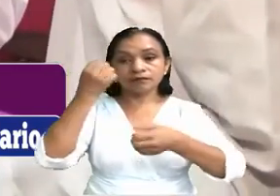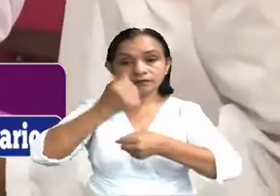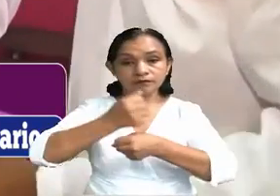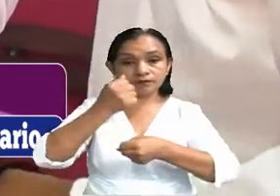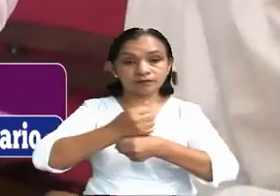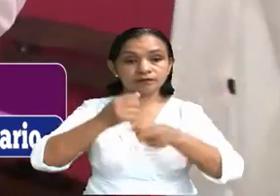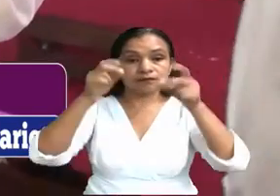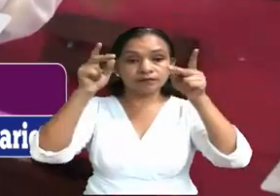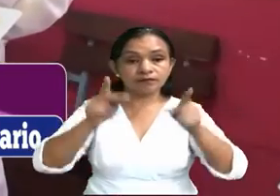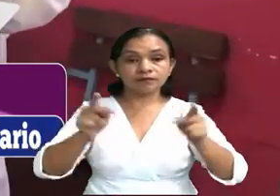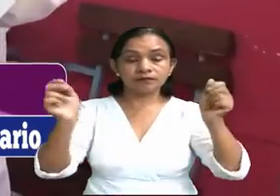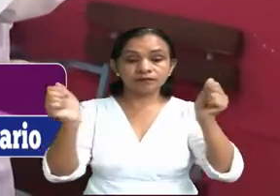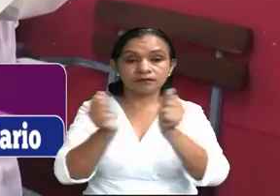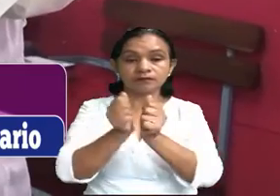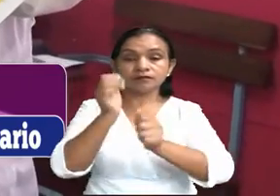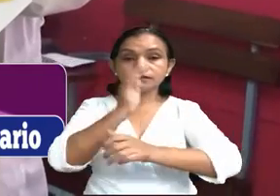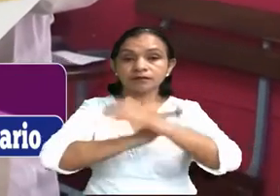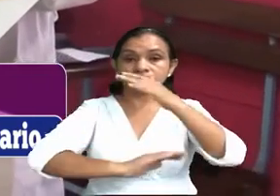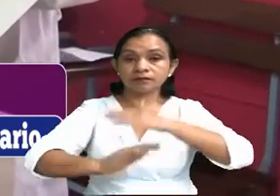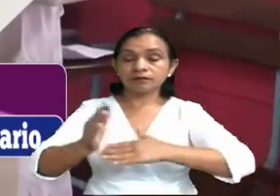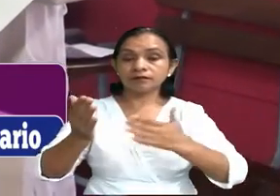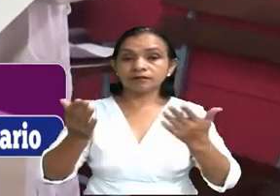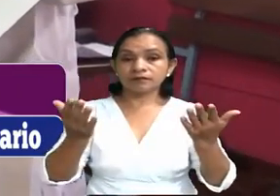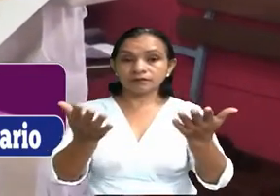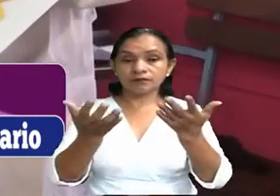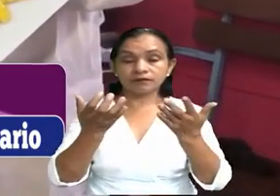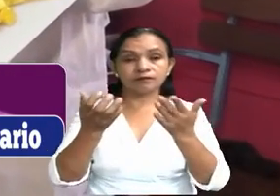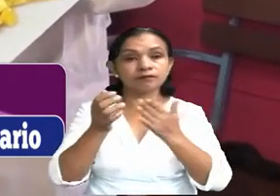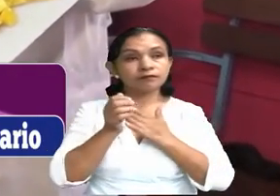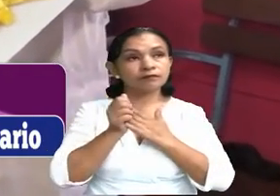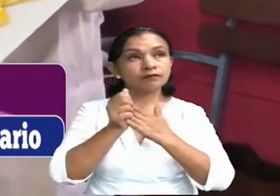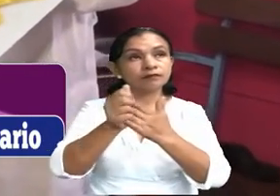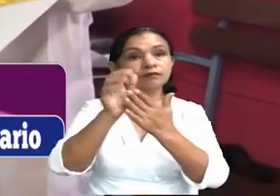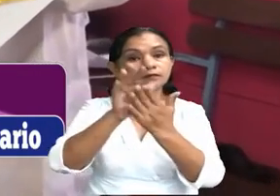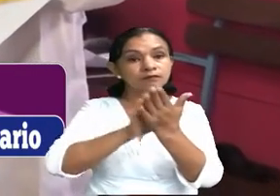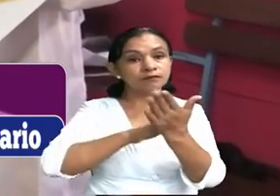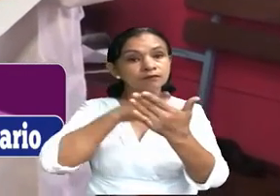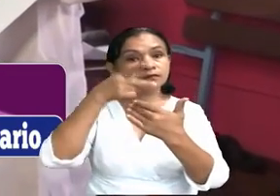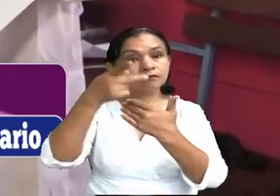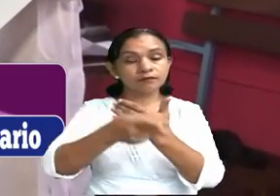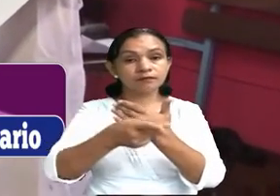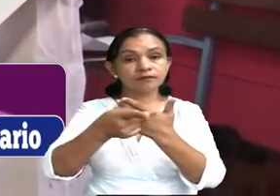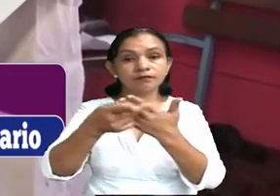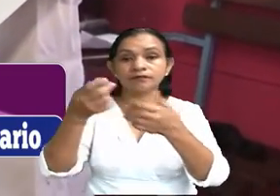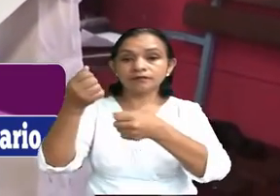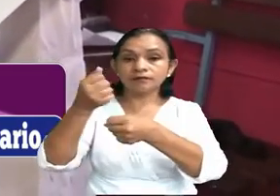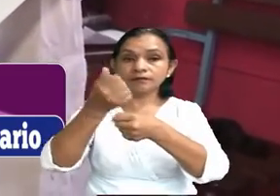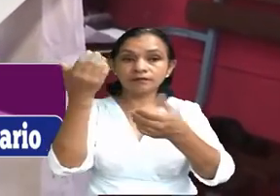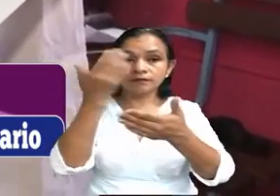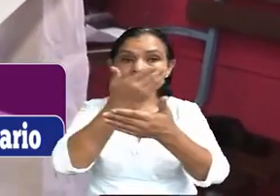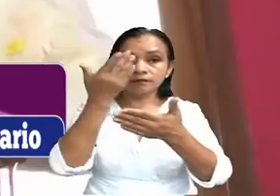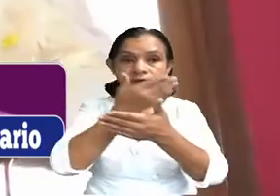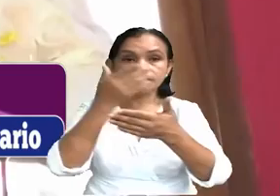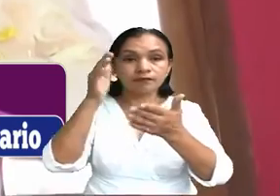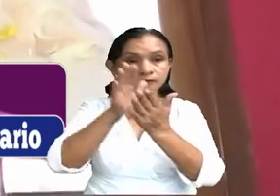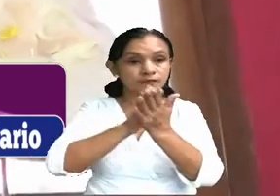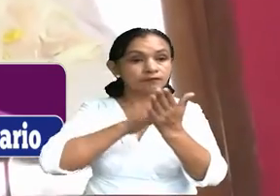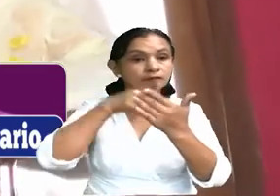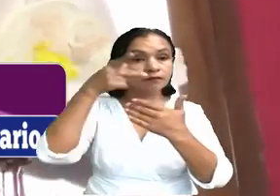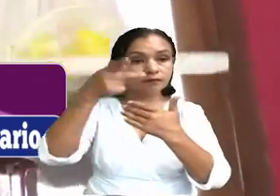de personas con discapacidad. Se trata de la Dirección de Programas Estratégicos. Esta Dirección de